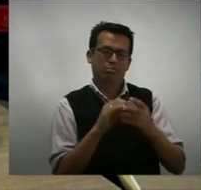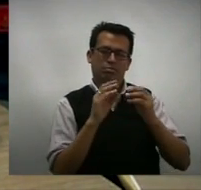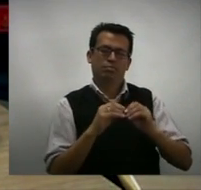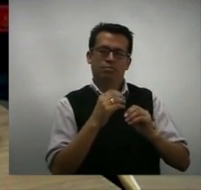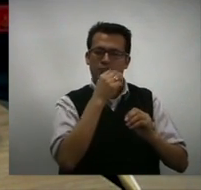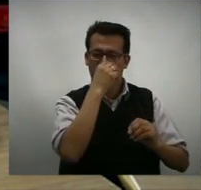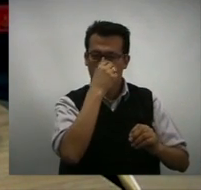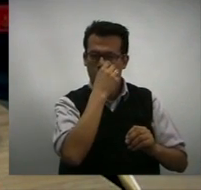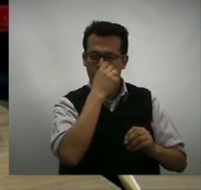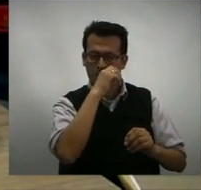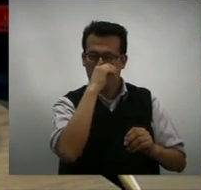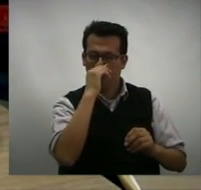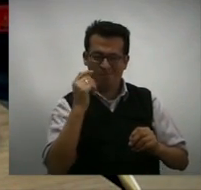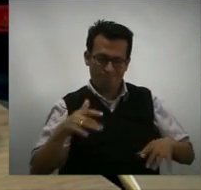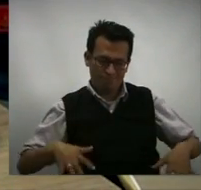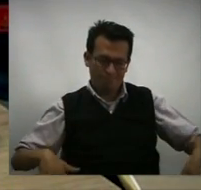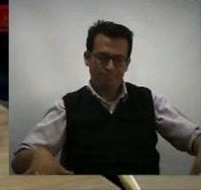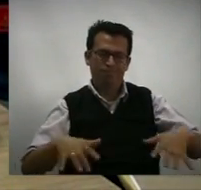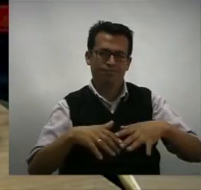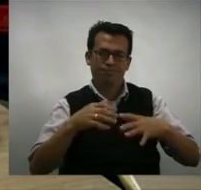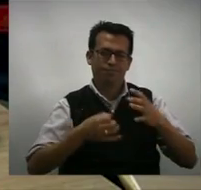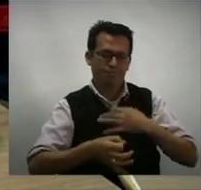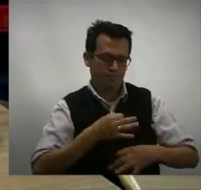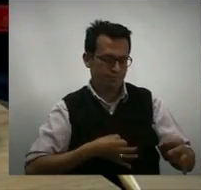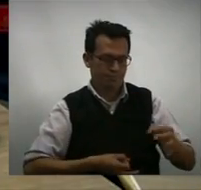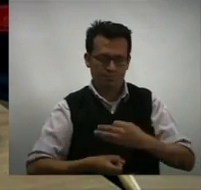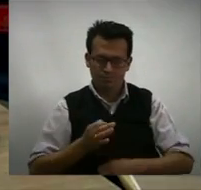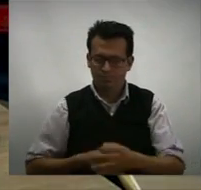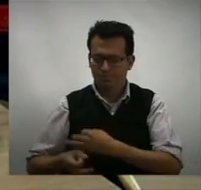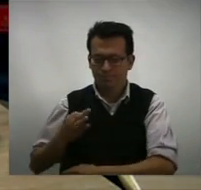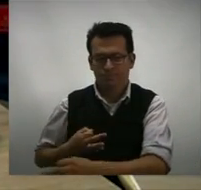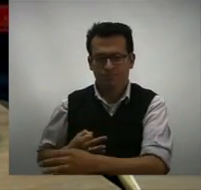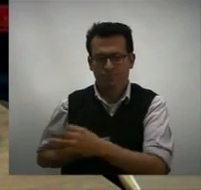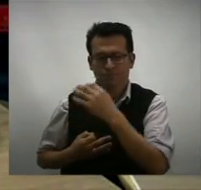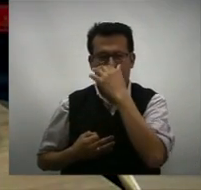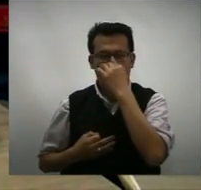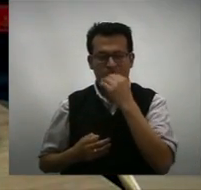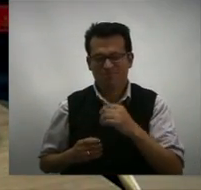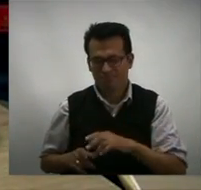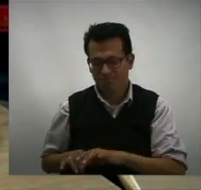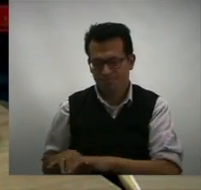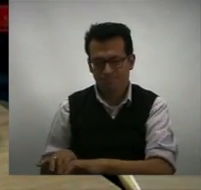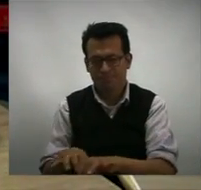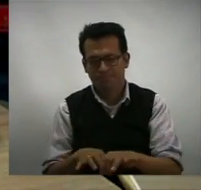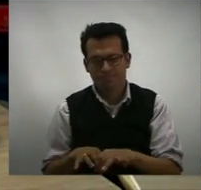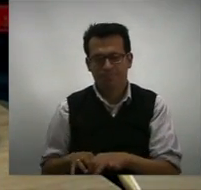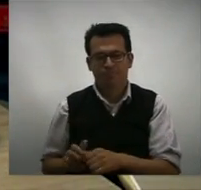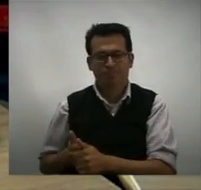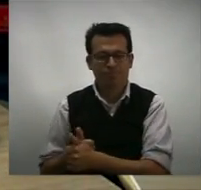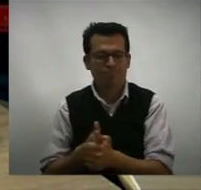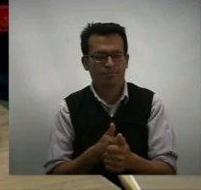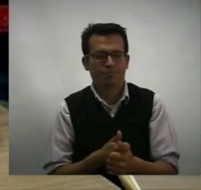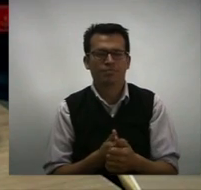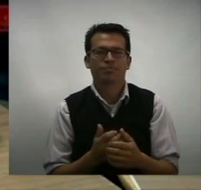mundo por medio de la simulación genérica de una realidad atrofiada que vende y distribuye la información por canales facultados en el